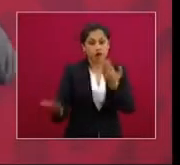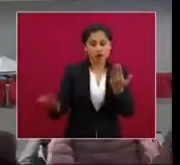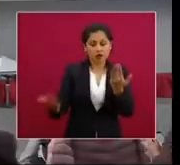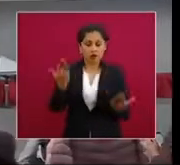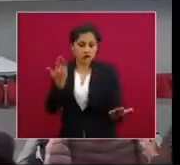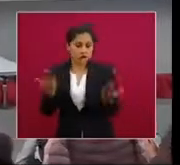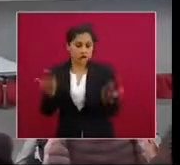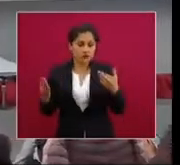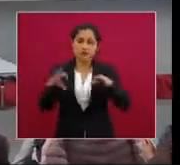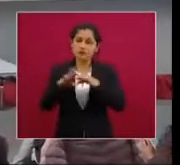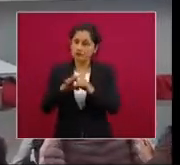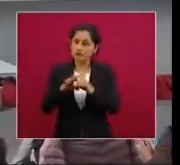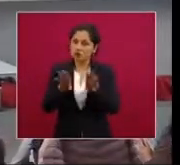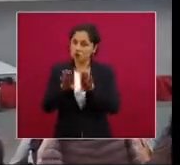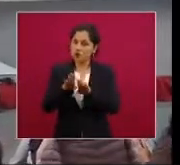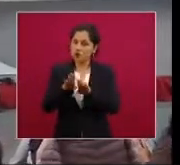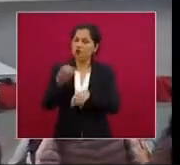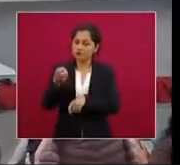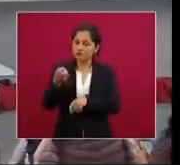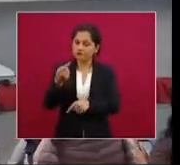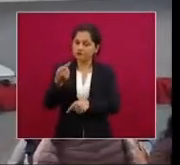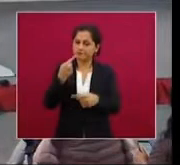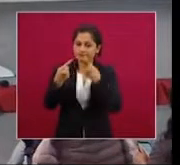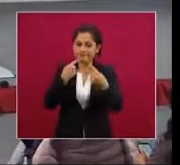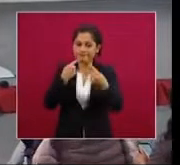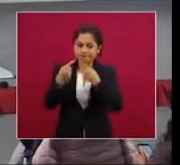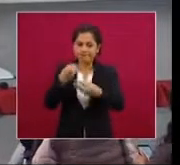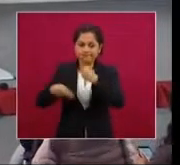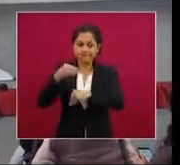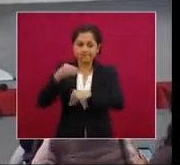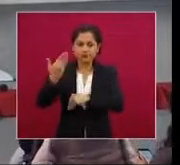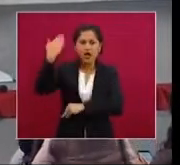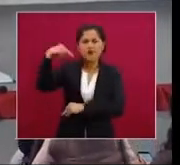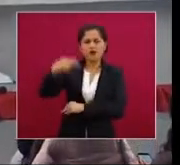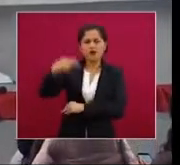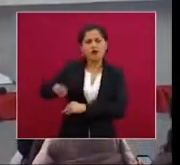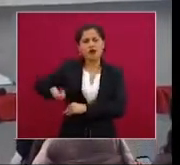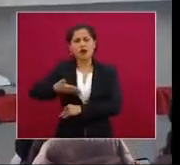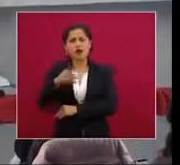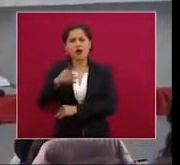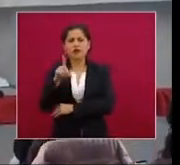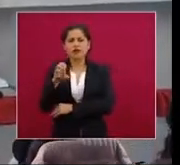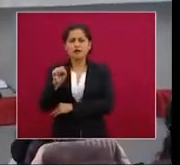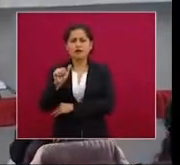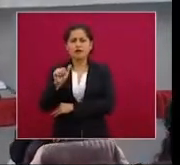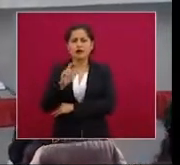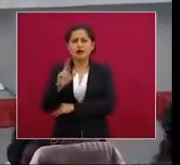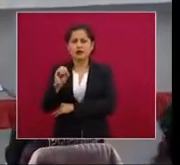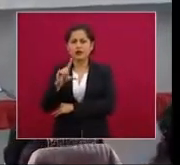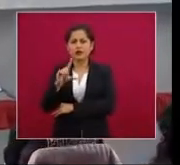lo que antes se llamaba desarrollo sustentable. Pero ahora